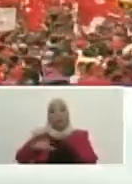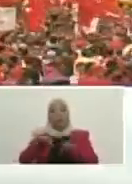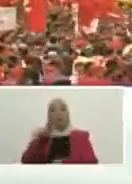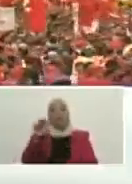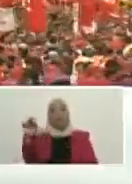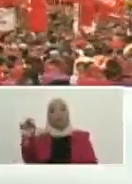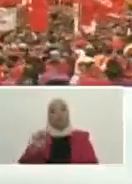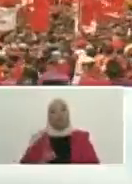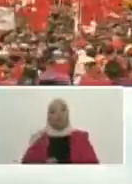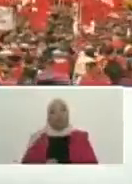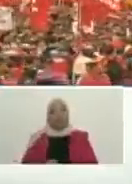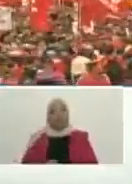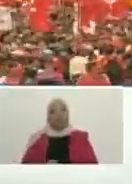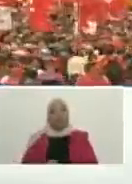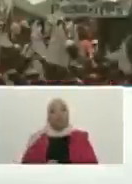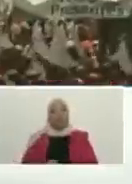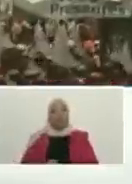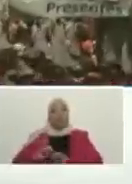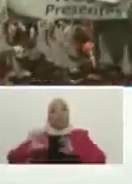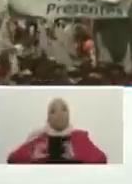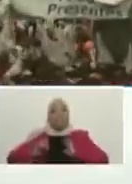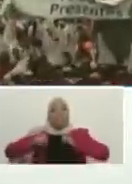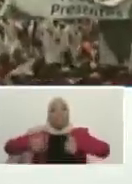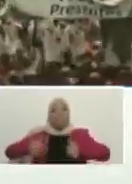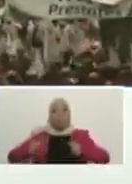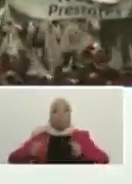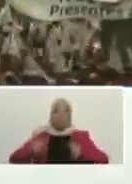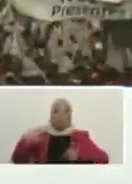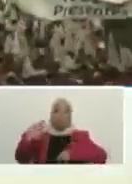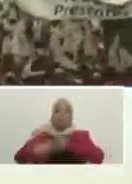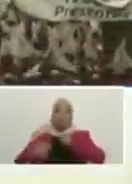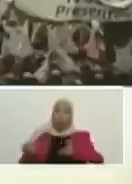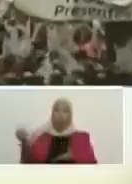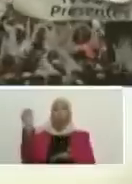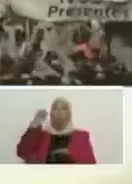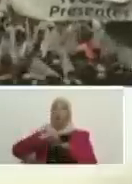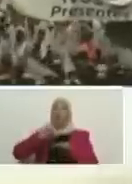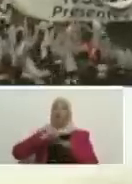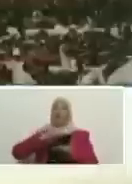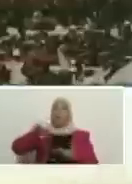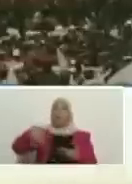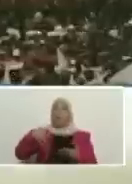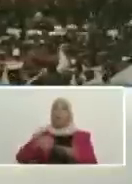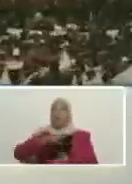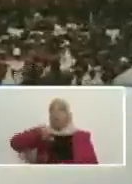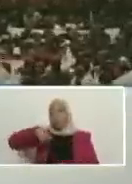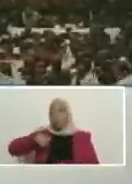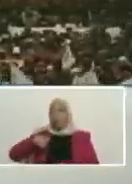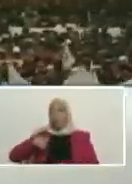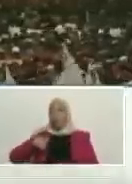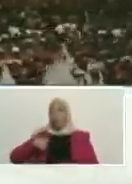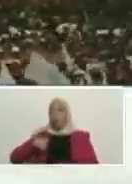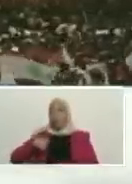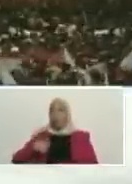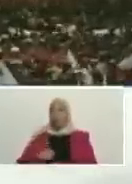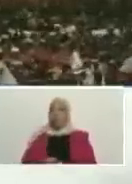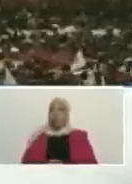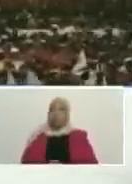y una esperanza se levantó de reivindicación nacional de lo nuestro.